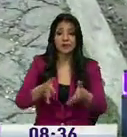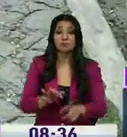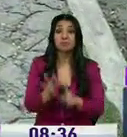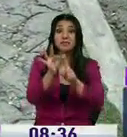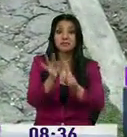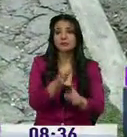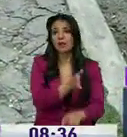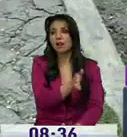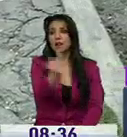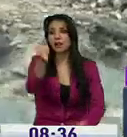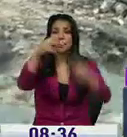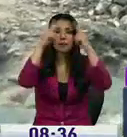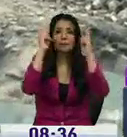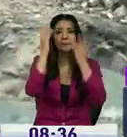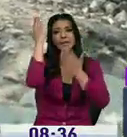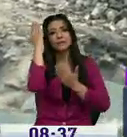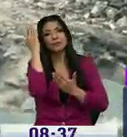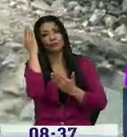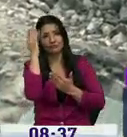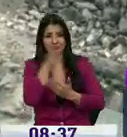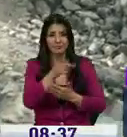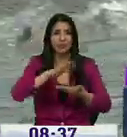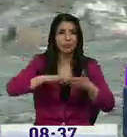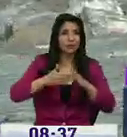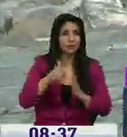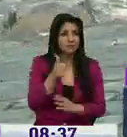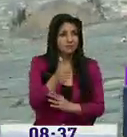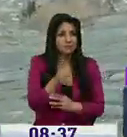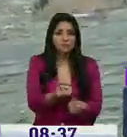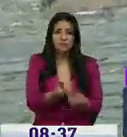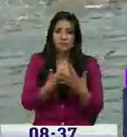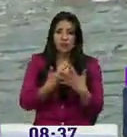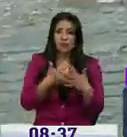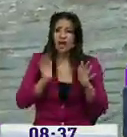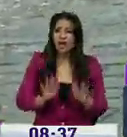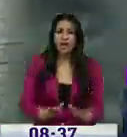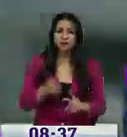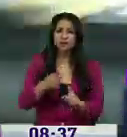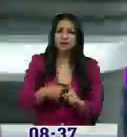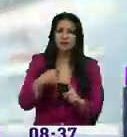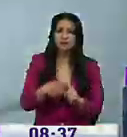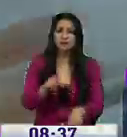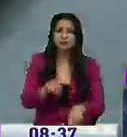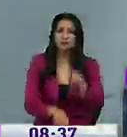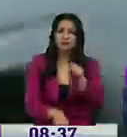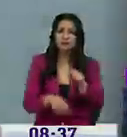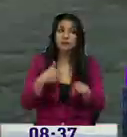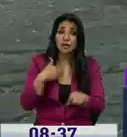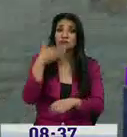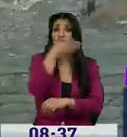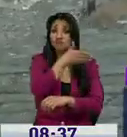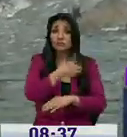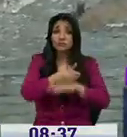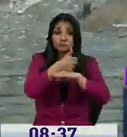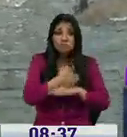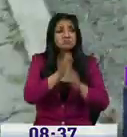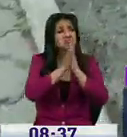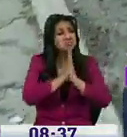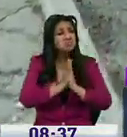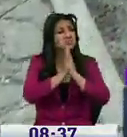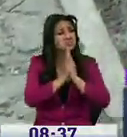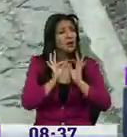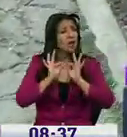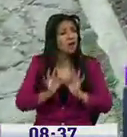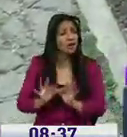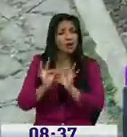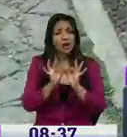de acceso hacia el Panecillo. Según comentó la comunidad, el inconveniente persiste varios meses, pese a las insistentes solicitudes de